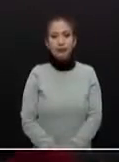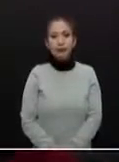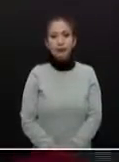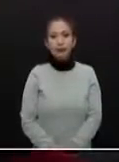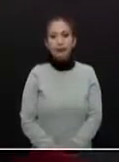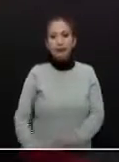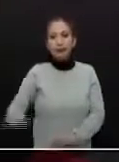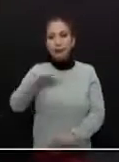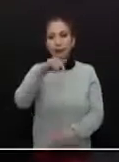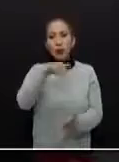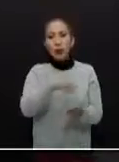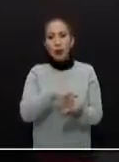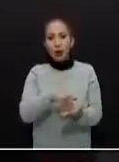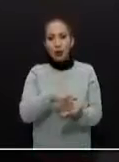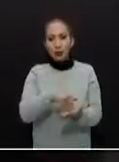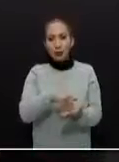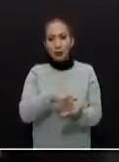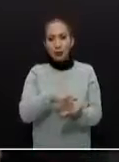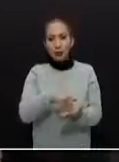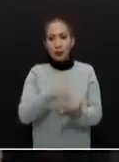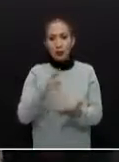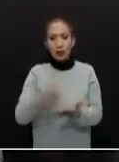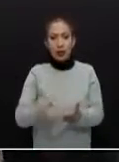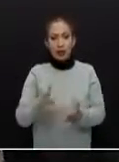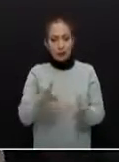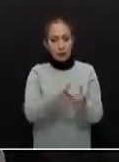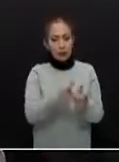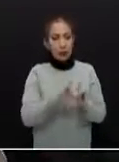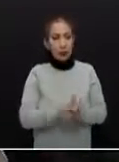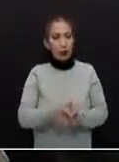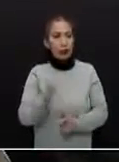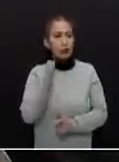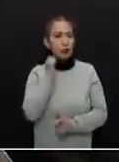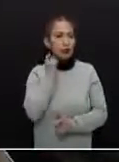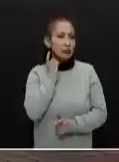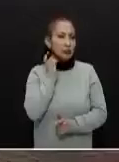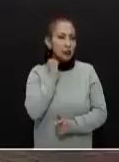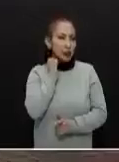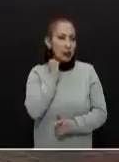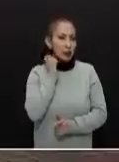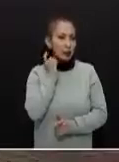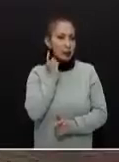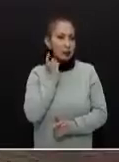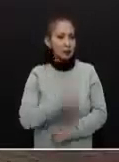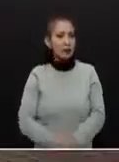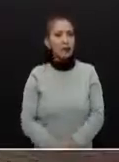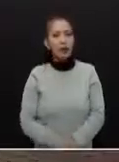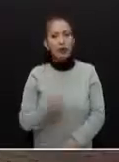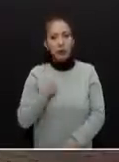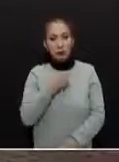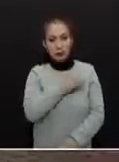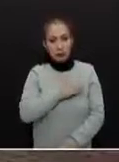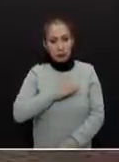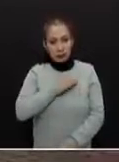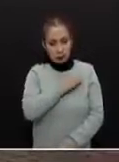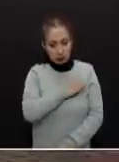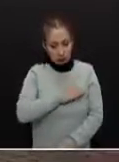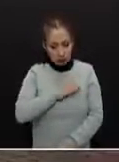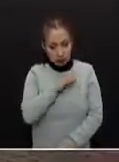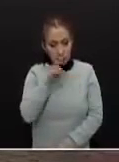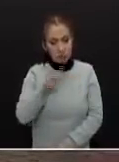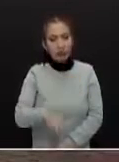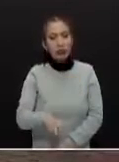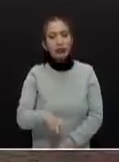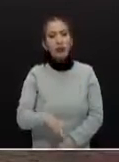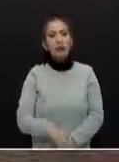Al encabezar la entrega del Premio Nacional de Derechos Humanos 2018, el presidente Andrés Manuel López Obrador aseguró que promoverá la defensa de los